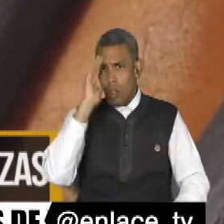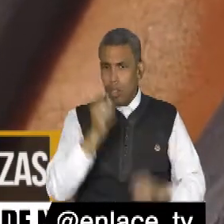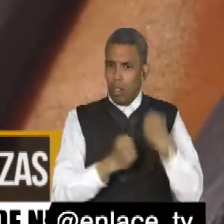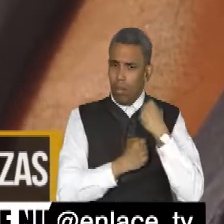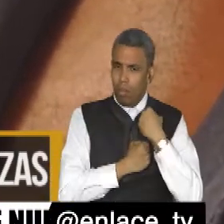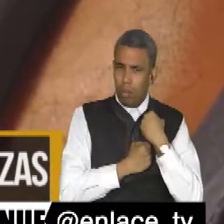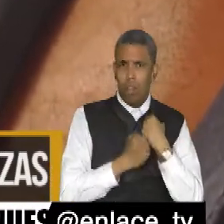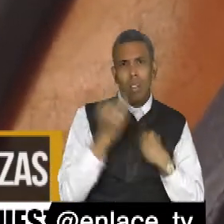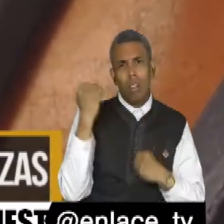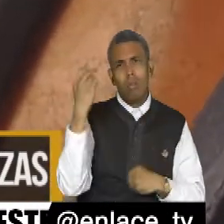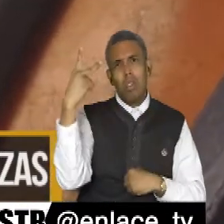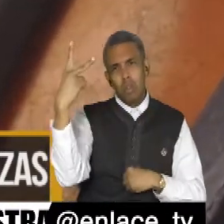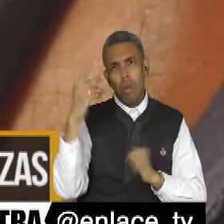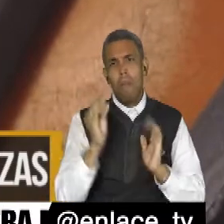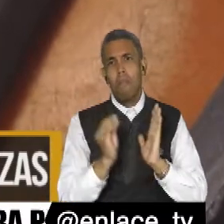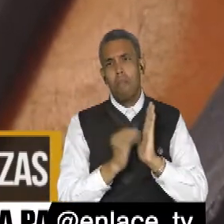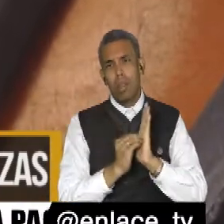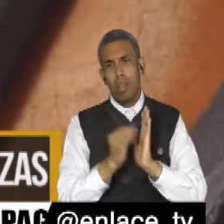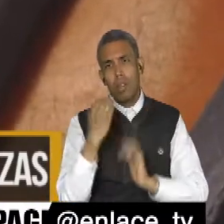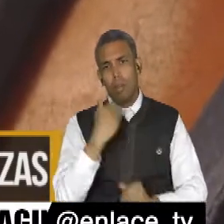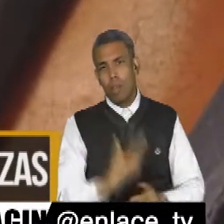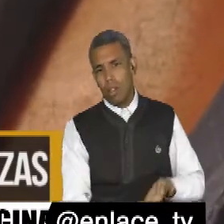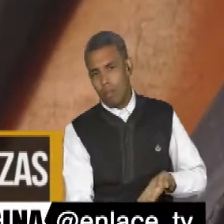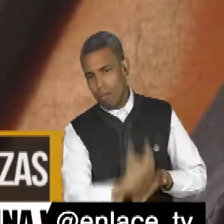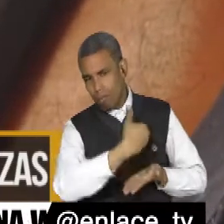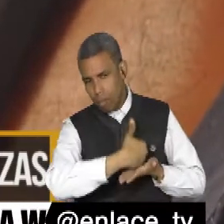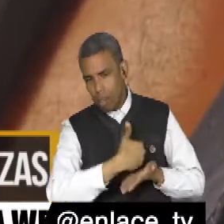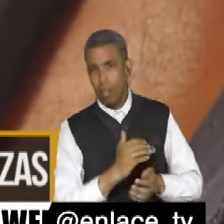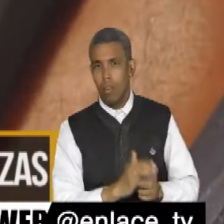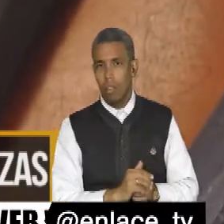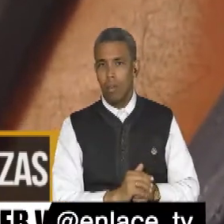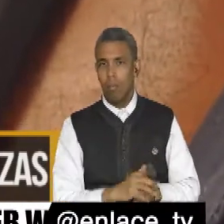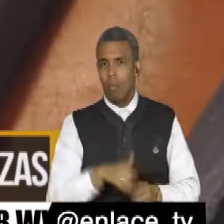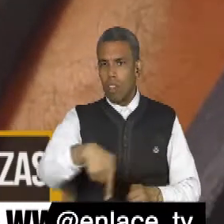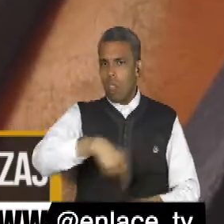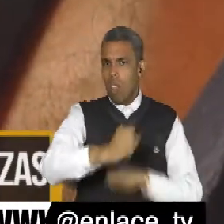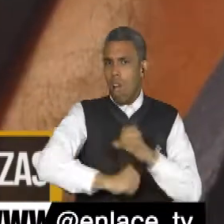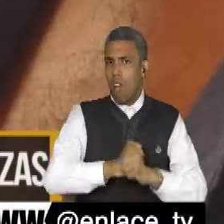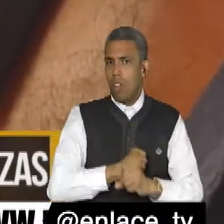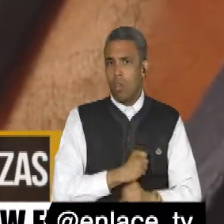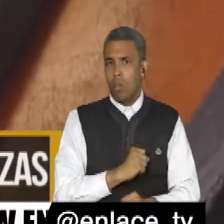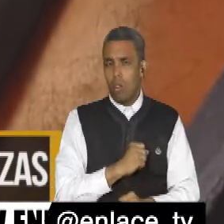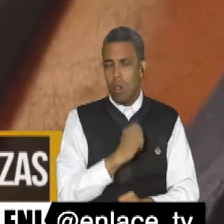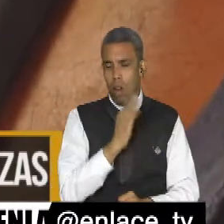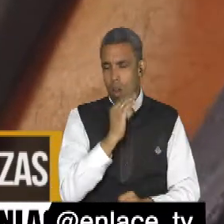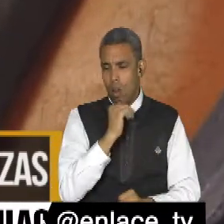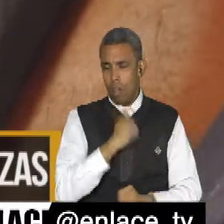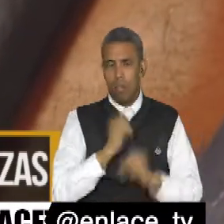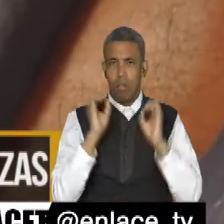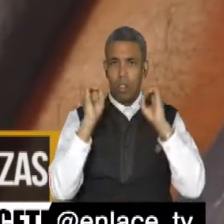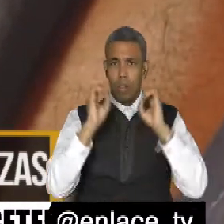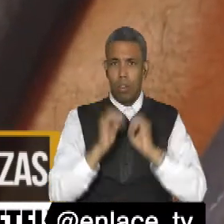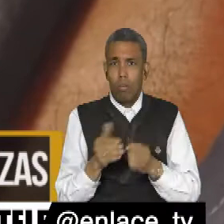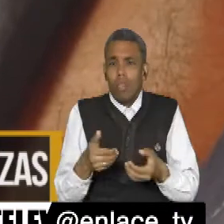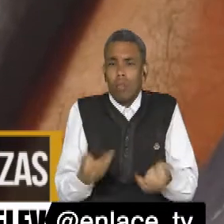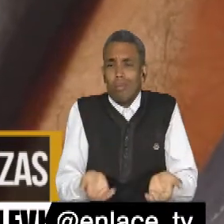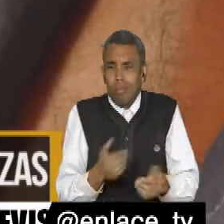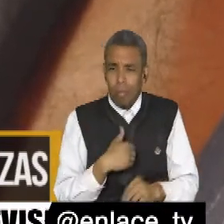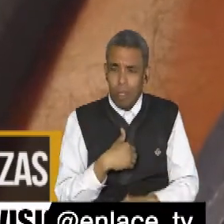vez, hasta esta parte. Entonces, ¿qué puede hacer uno? Entonces uno es el que lleva la peor parte